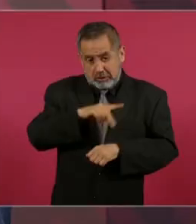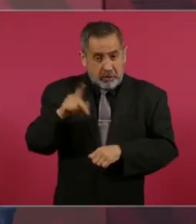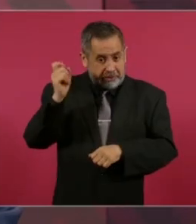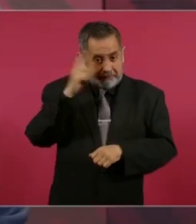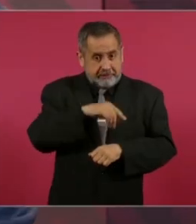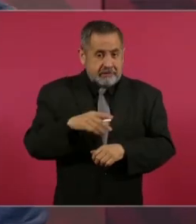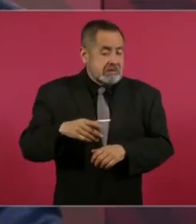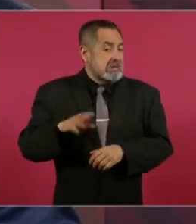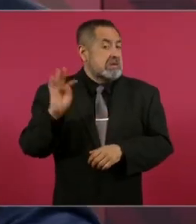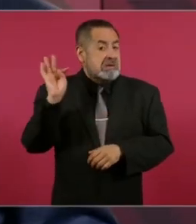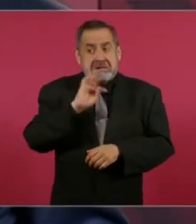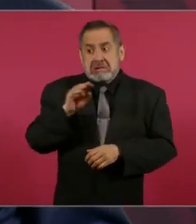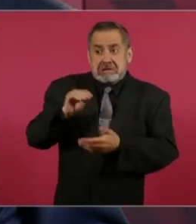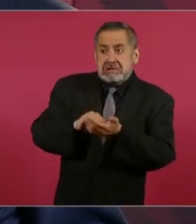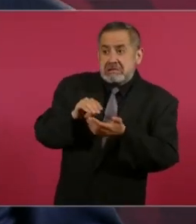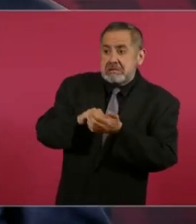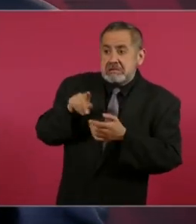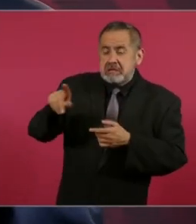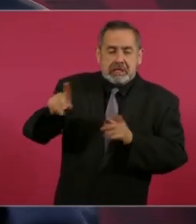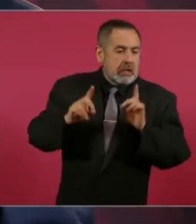si continúa